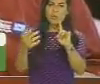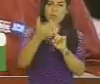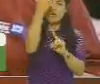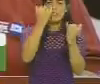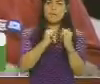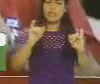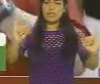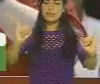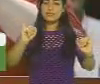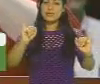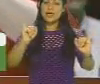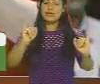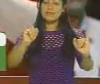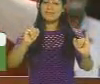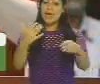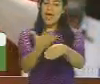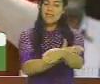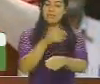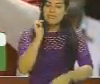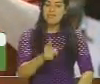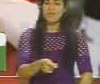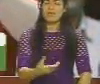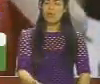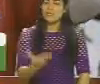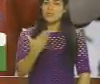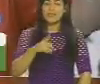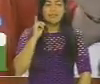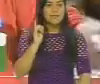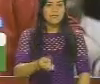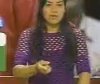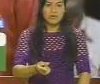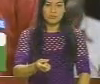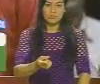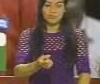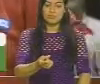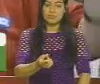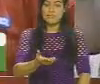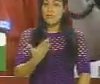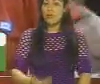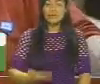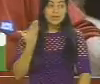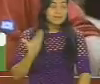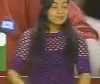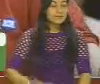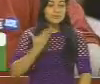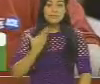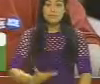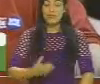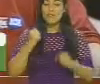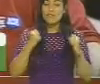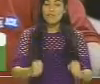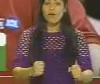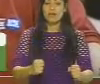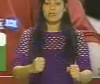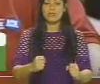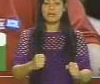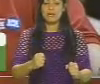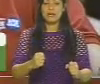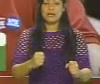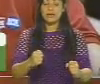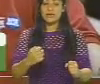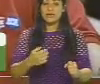es absolutamente necesario, absolutamente necesario, es imprescindible, es